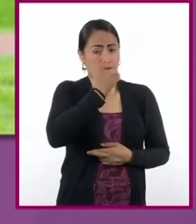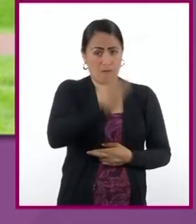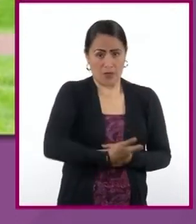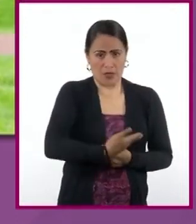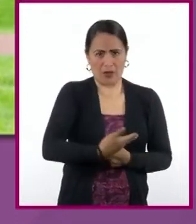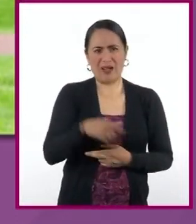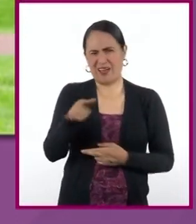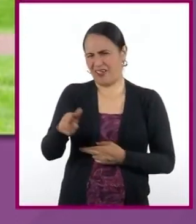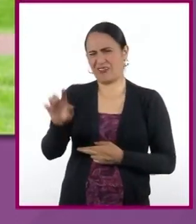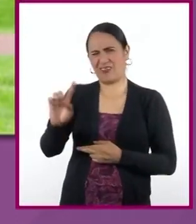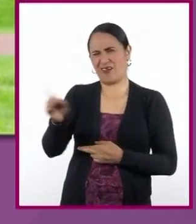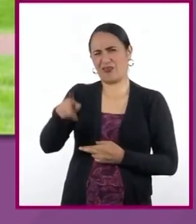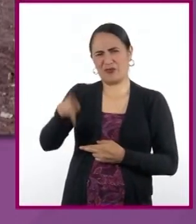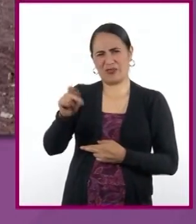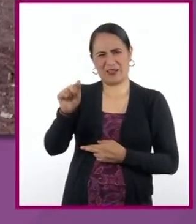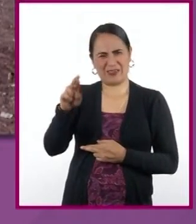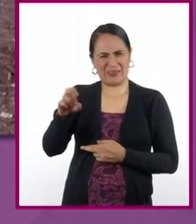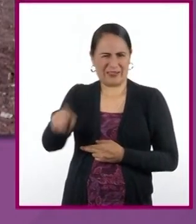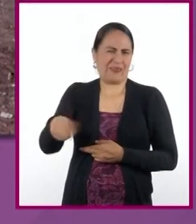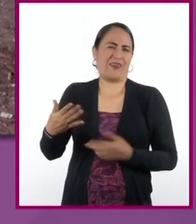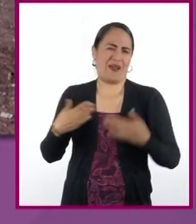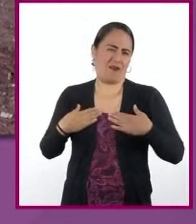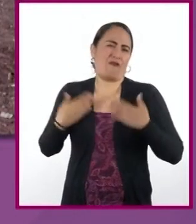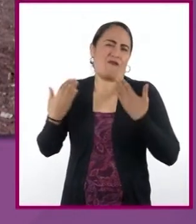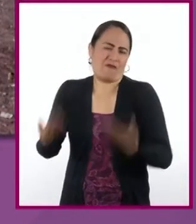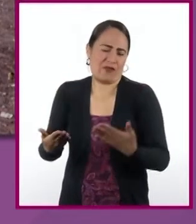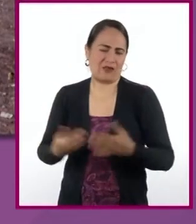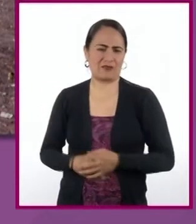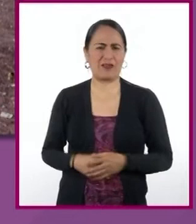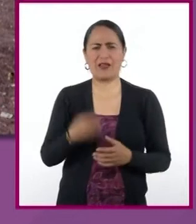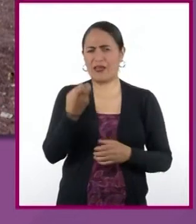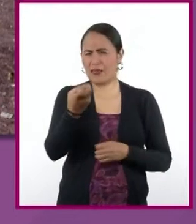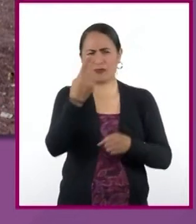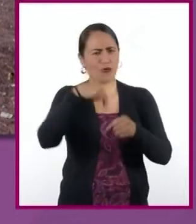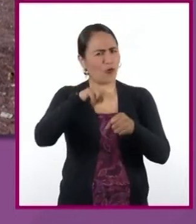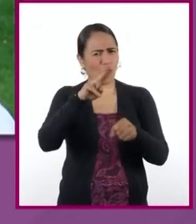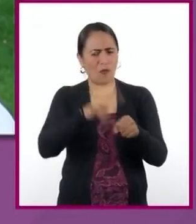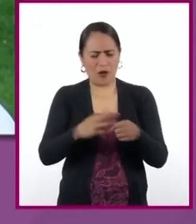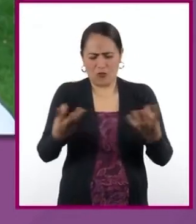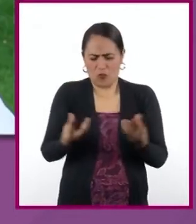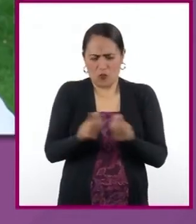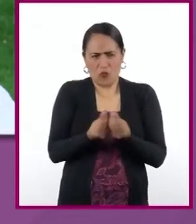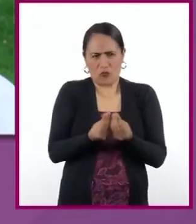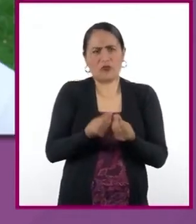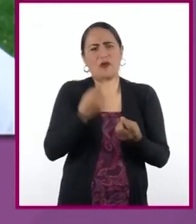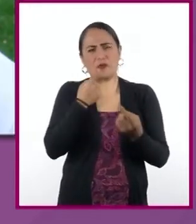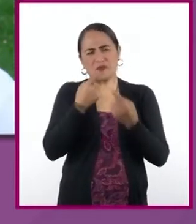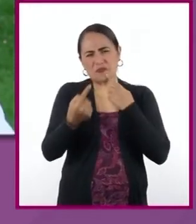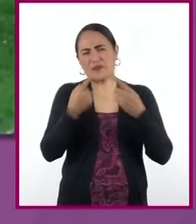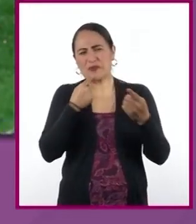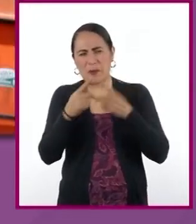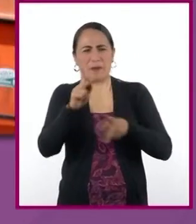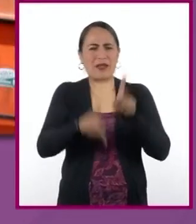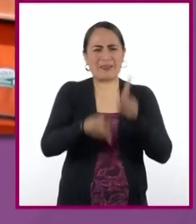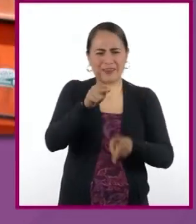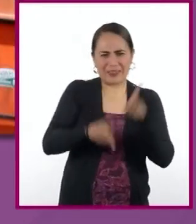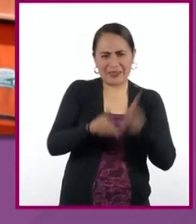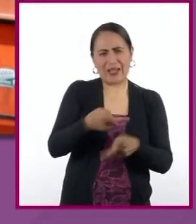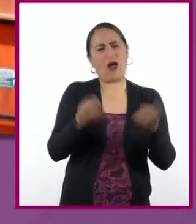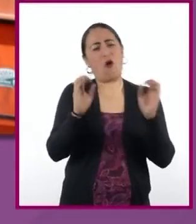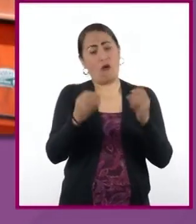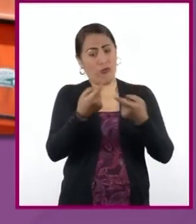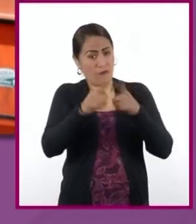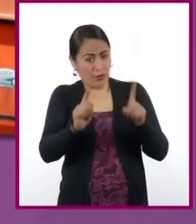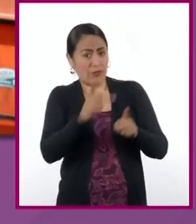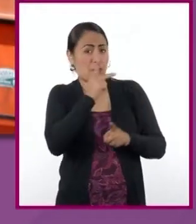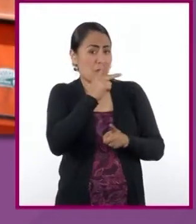es de confianza, agarras la onda, ¿verdad? Claro, es normal que hablemos de una manera entre nosotros y de otra con los profesores, con nuestros papás